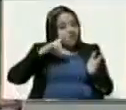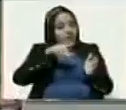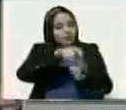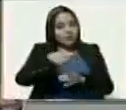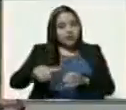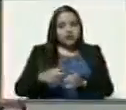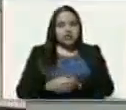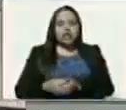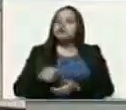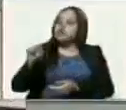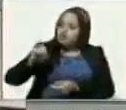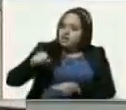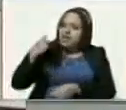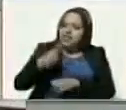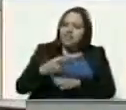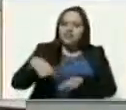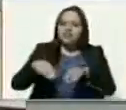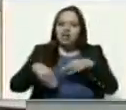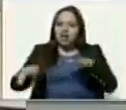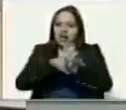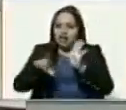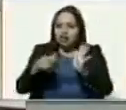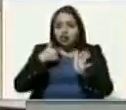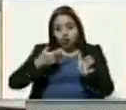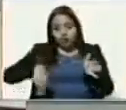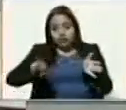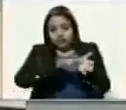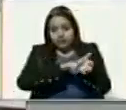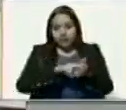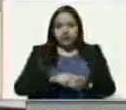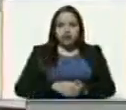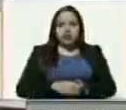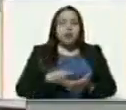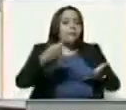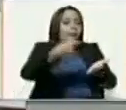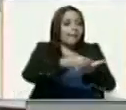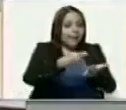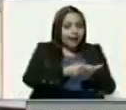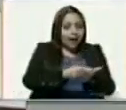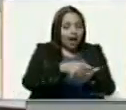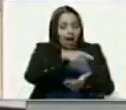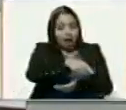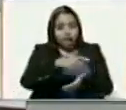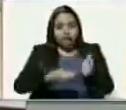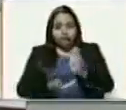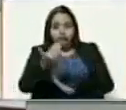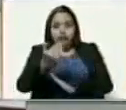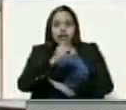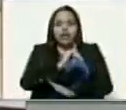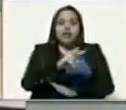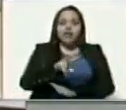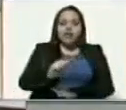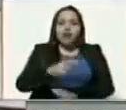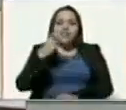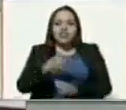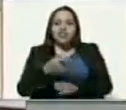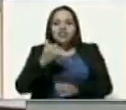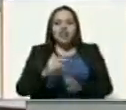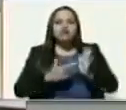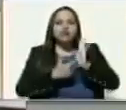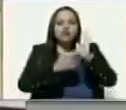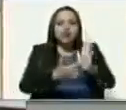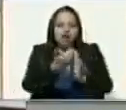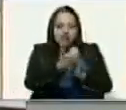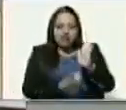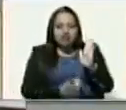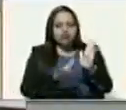se aplica la ley, Pedro, yo vuelvo a destacarlo. Para cancelar este impuesto, tiene que estar reflejado en la